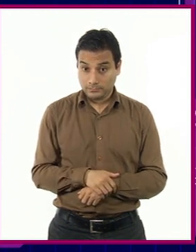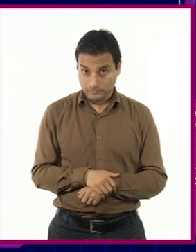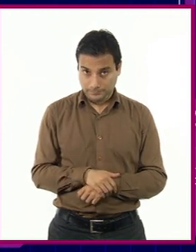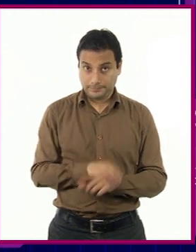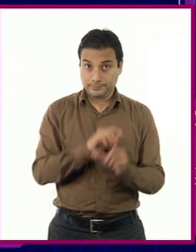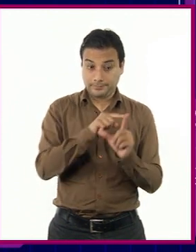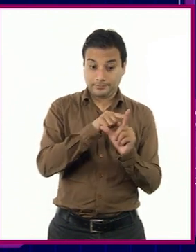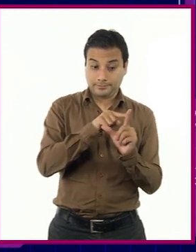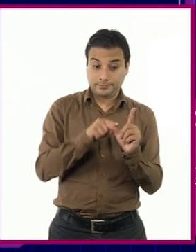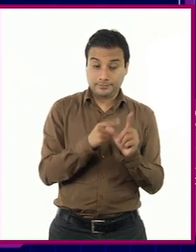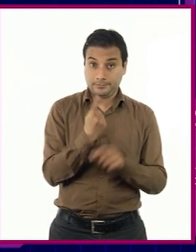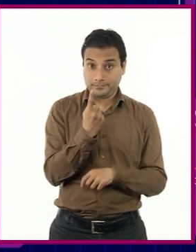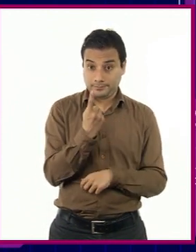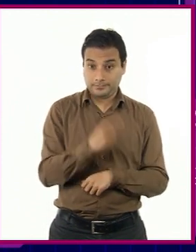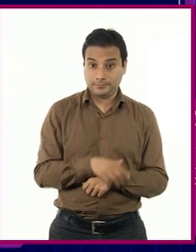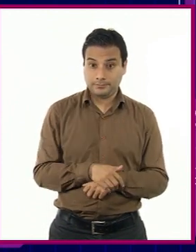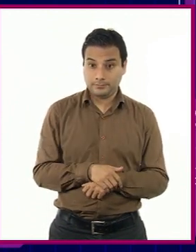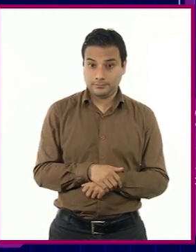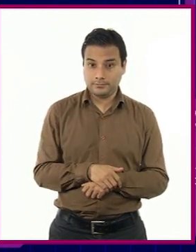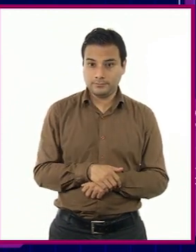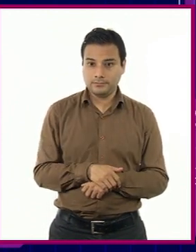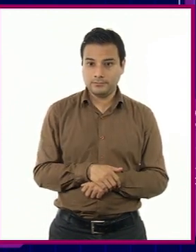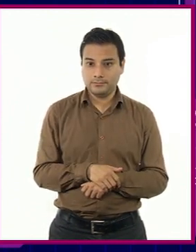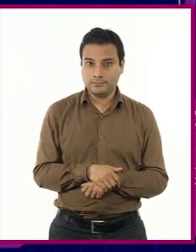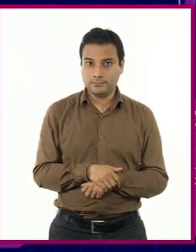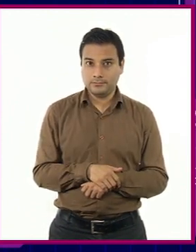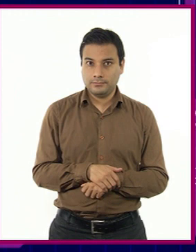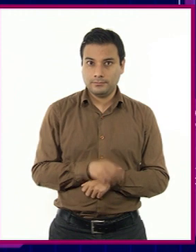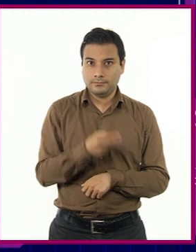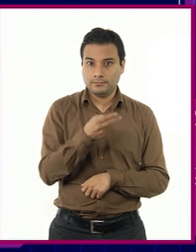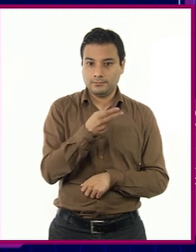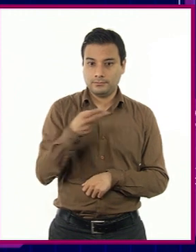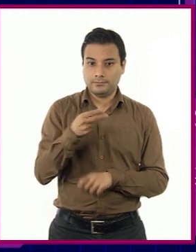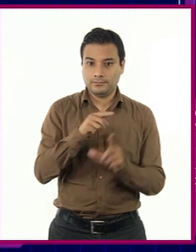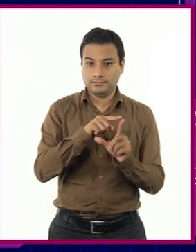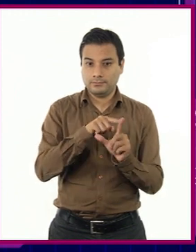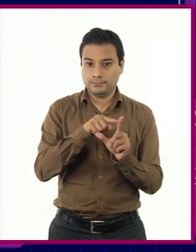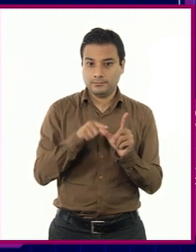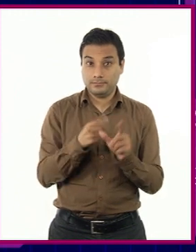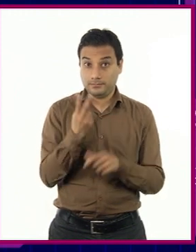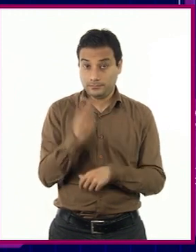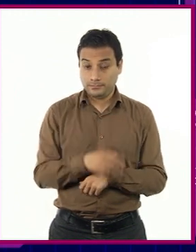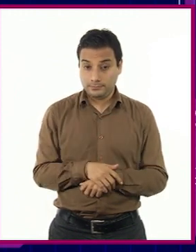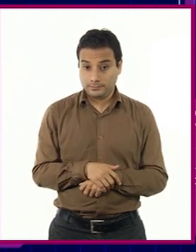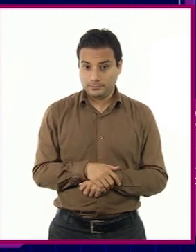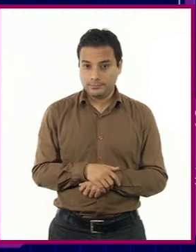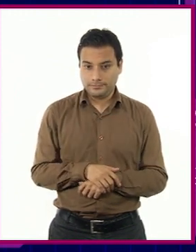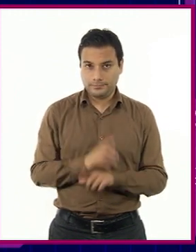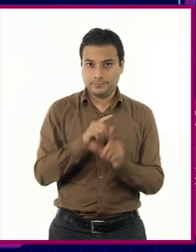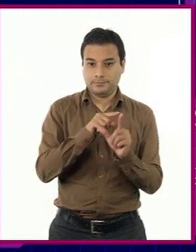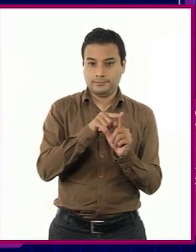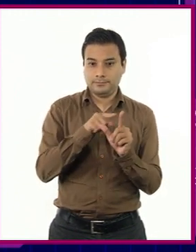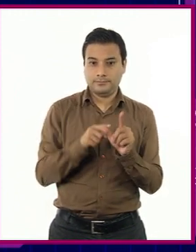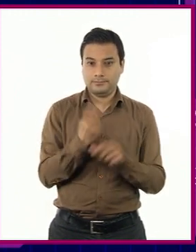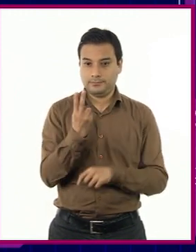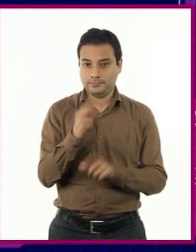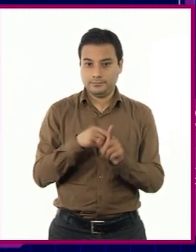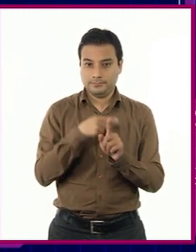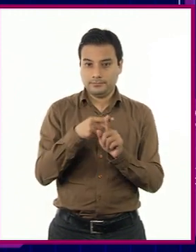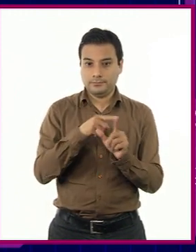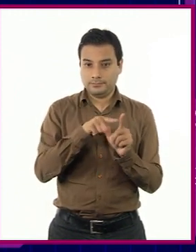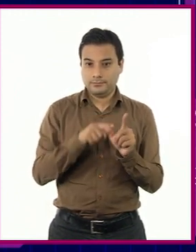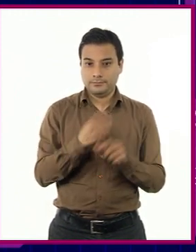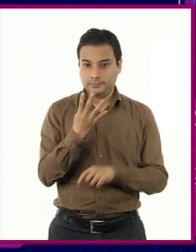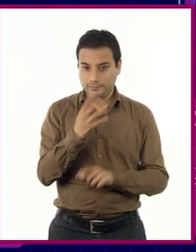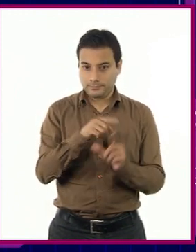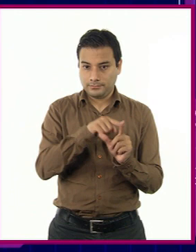1 es igual al ángulo 2, entonces tenemos que el ángulo 2 más el ángulo 4 más el